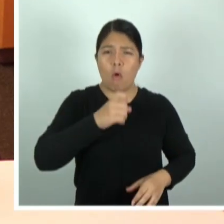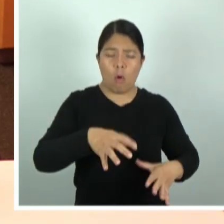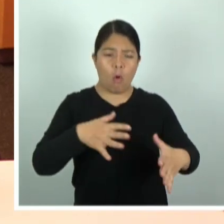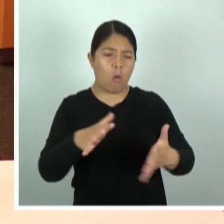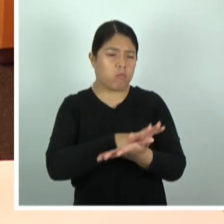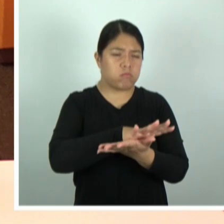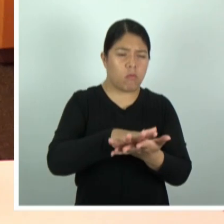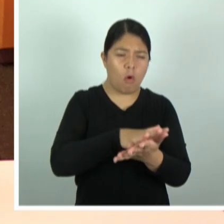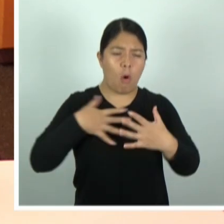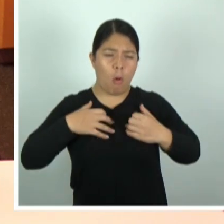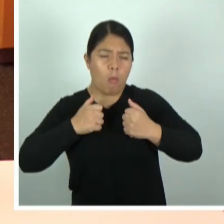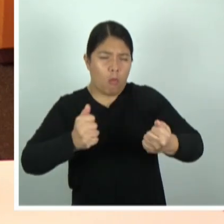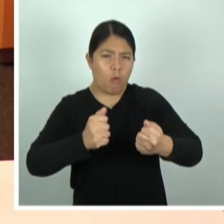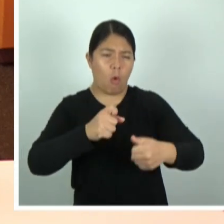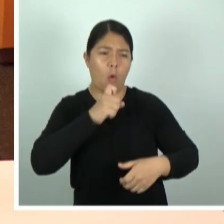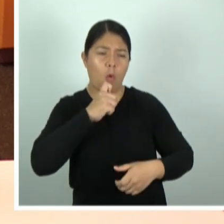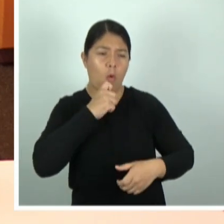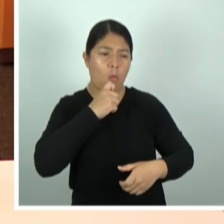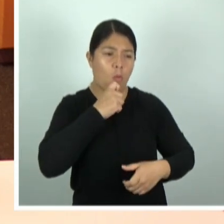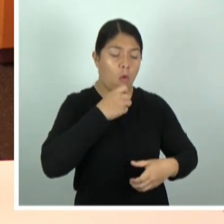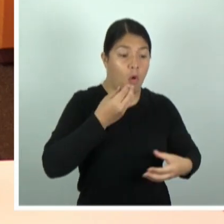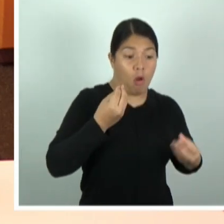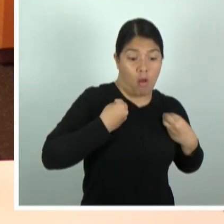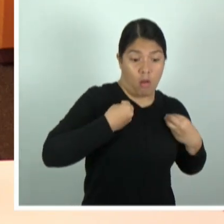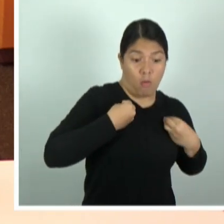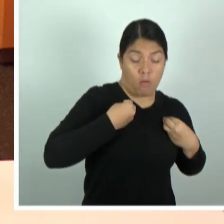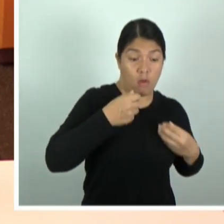vida de Adán y de Eva.